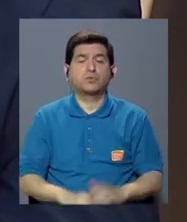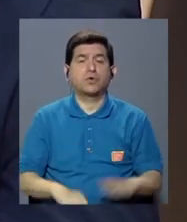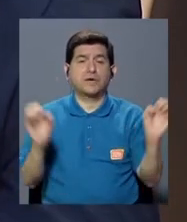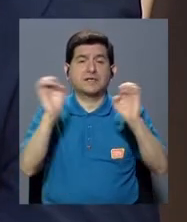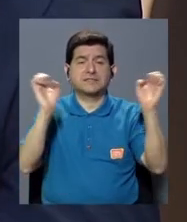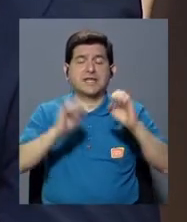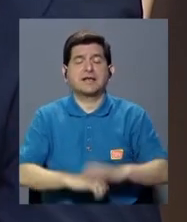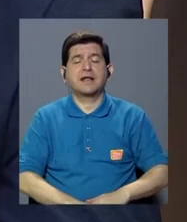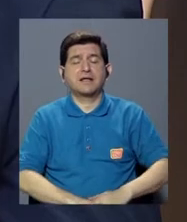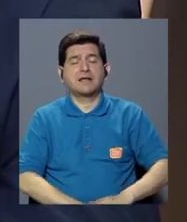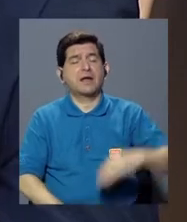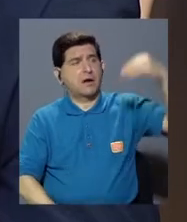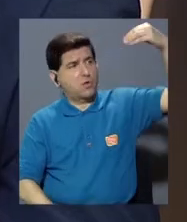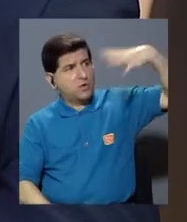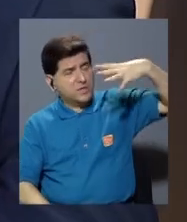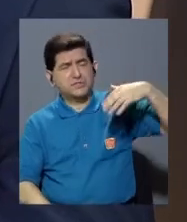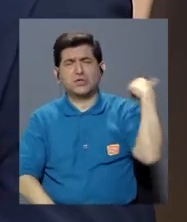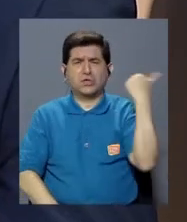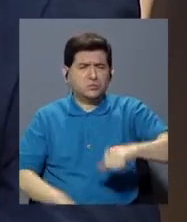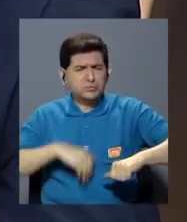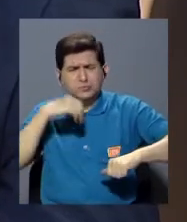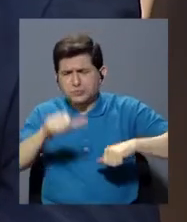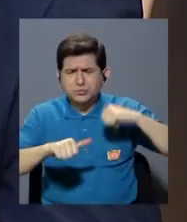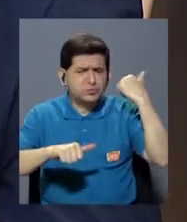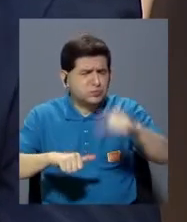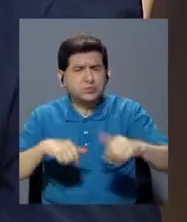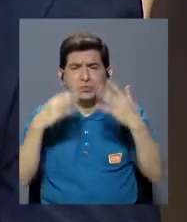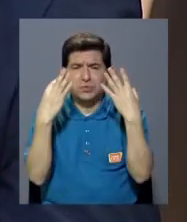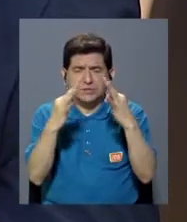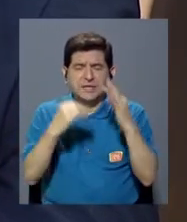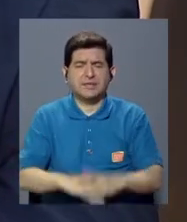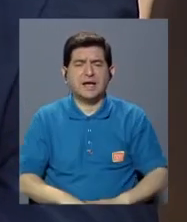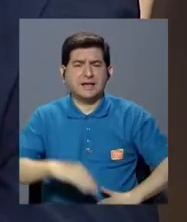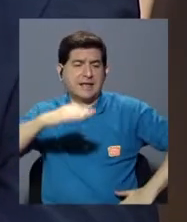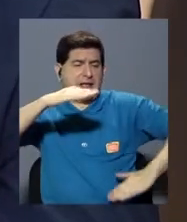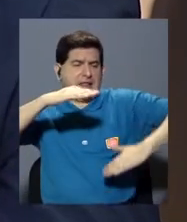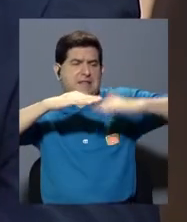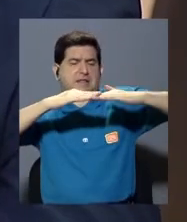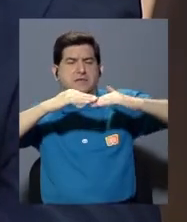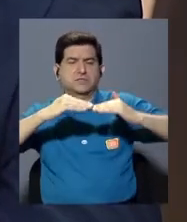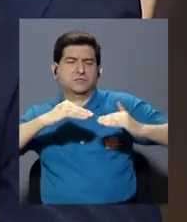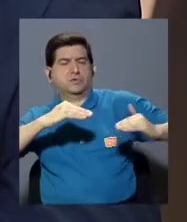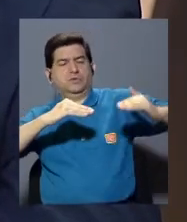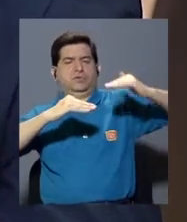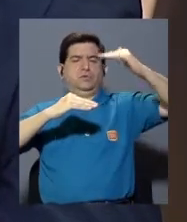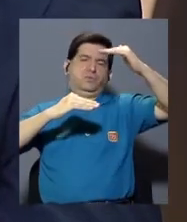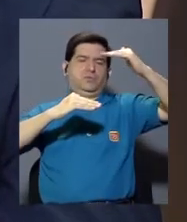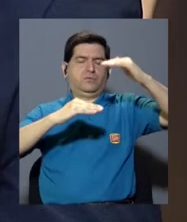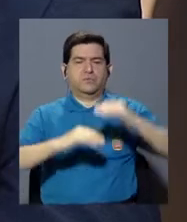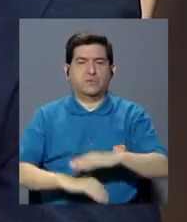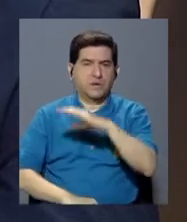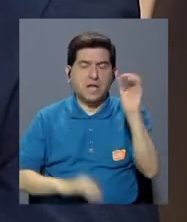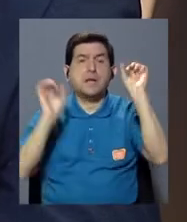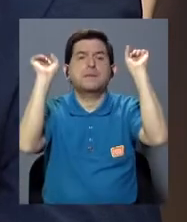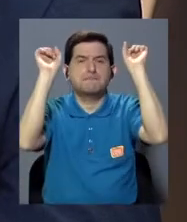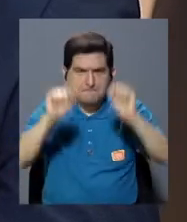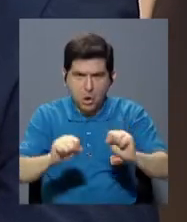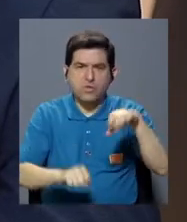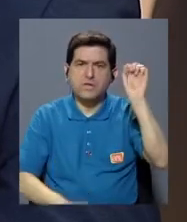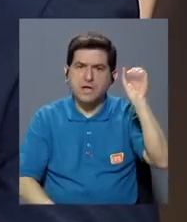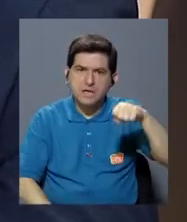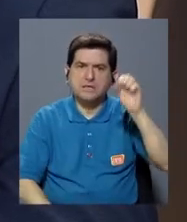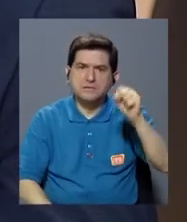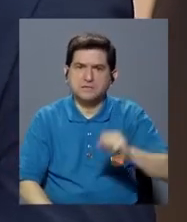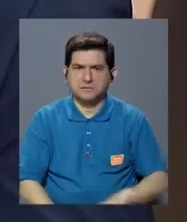de energía solar están, digamos, luchando en este momento para que el tope se alce y efectivamente